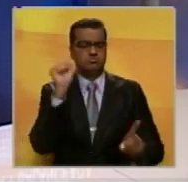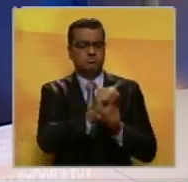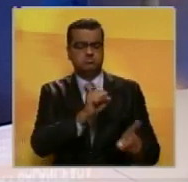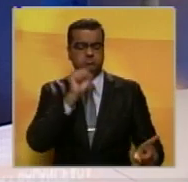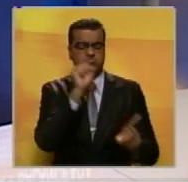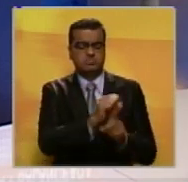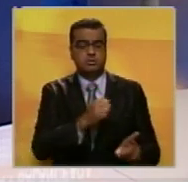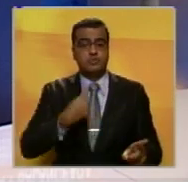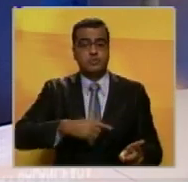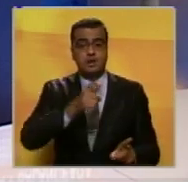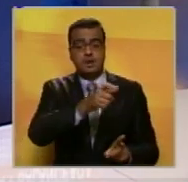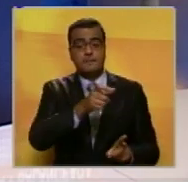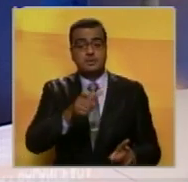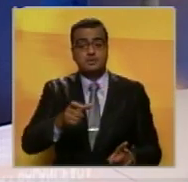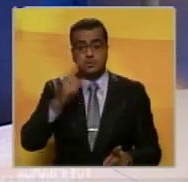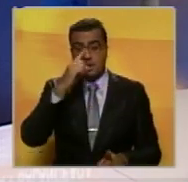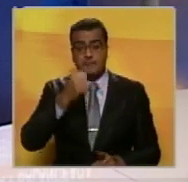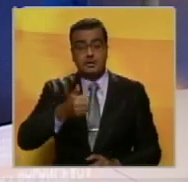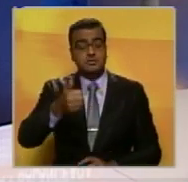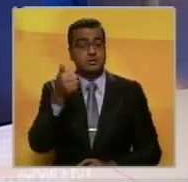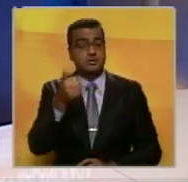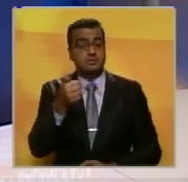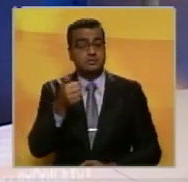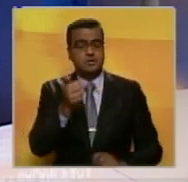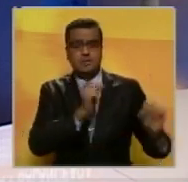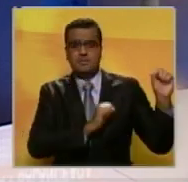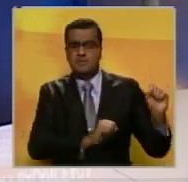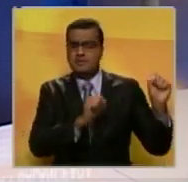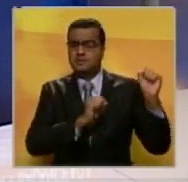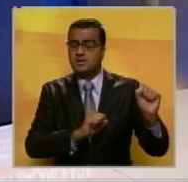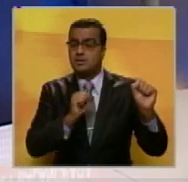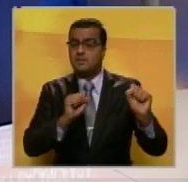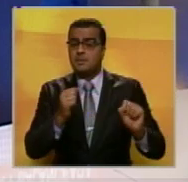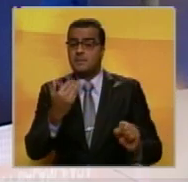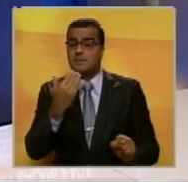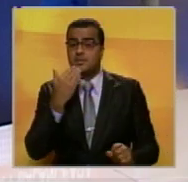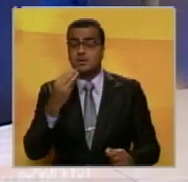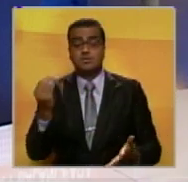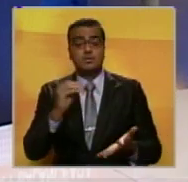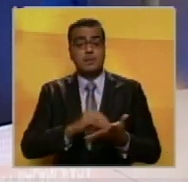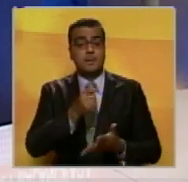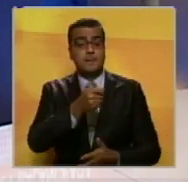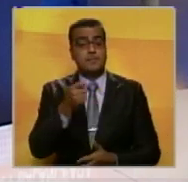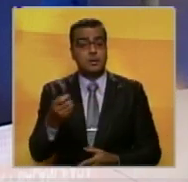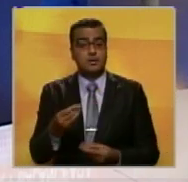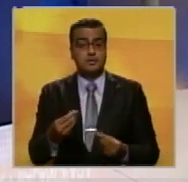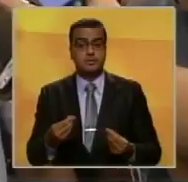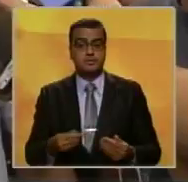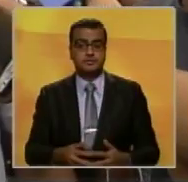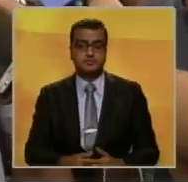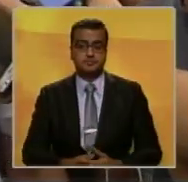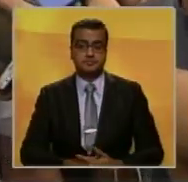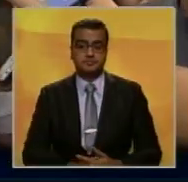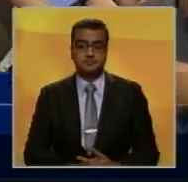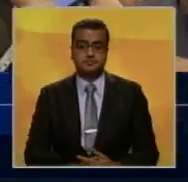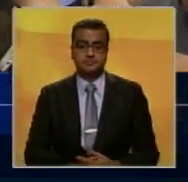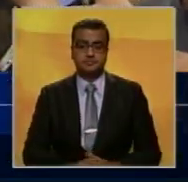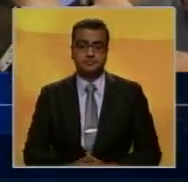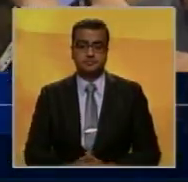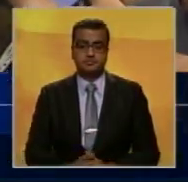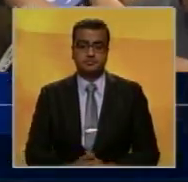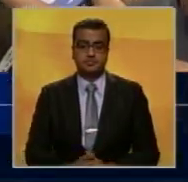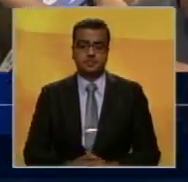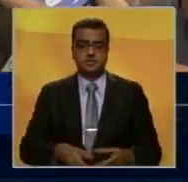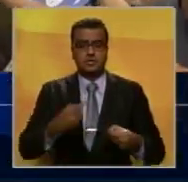que sufrieron los ciudadanos de la tercera edad, quienes marcharon para exigir reivindicaciones económicas. Me dicen que les